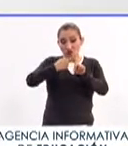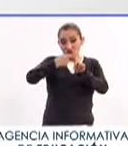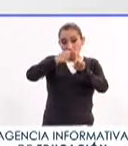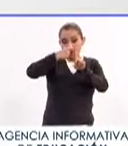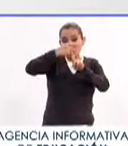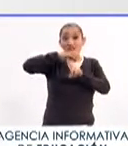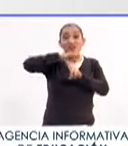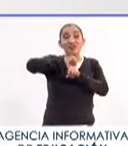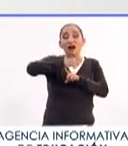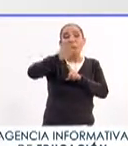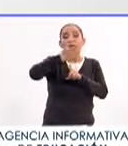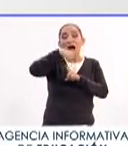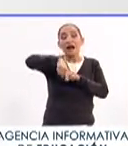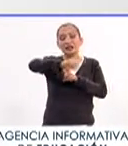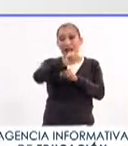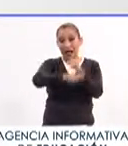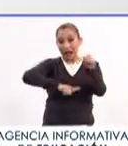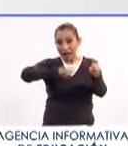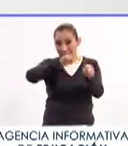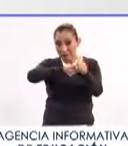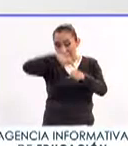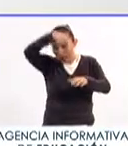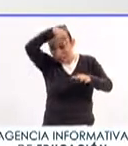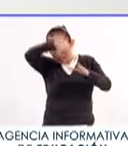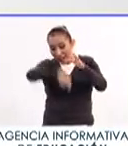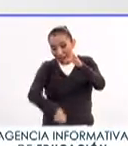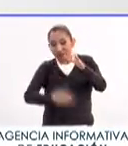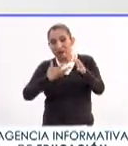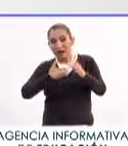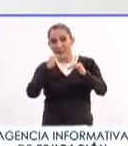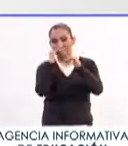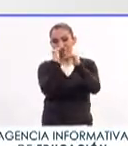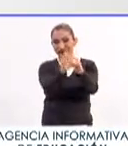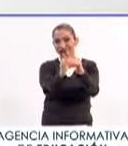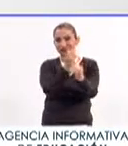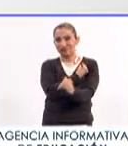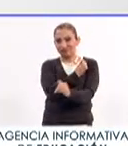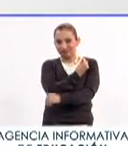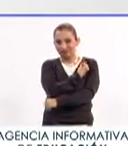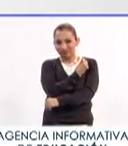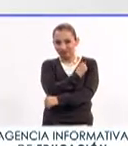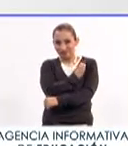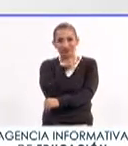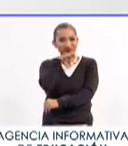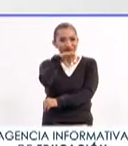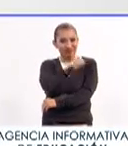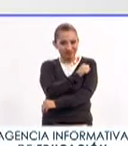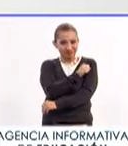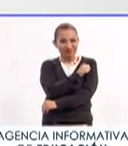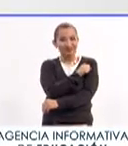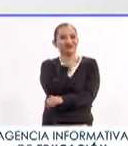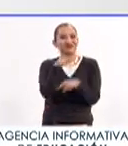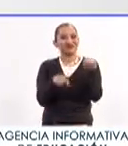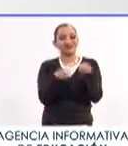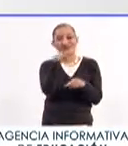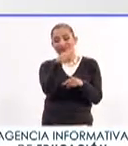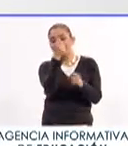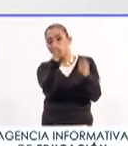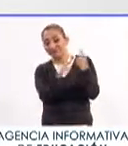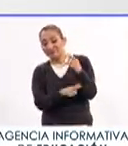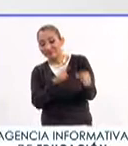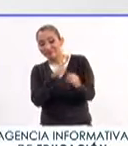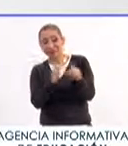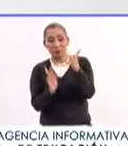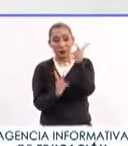ejemplo, hace que las especies que tienen un margen de tolerancia, ¿no?, de temperaturas, aquellas especies que se